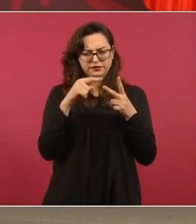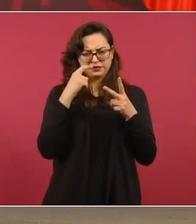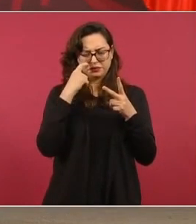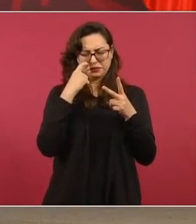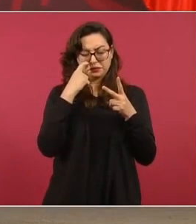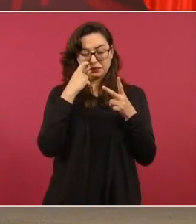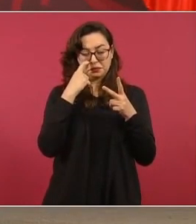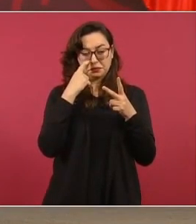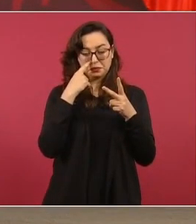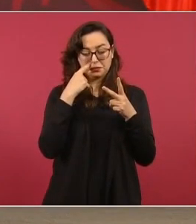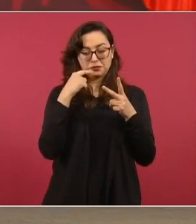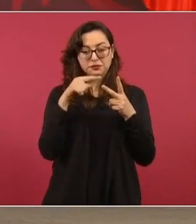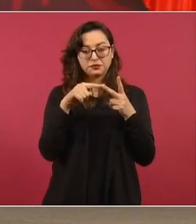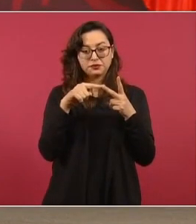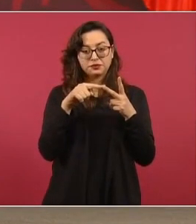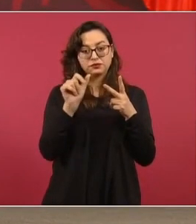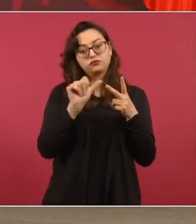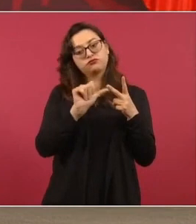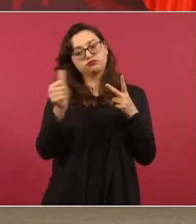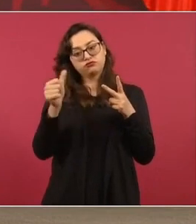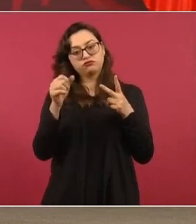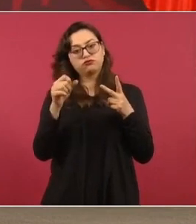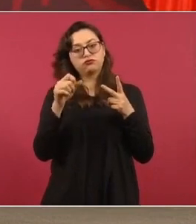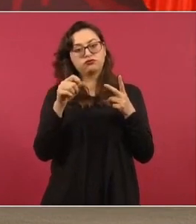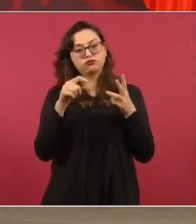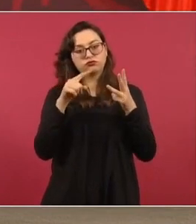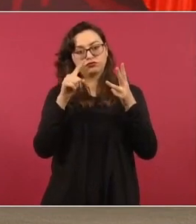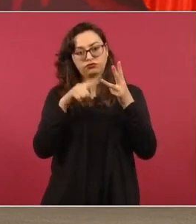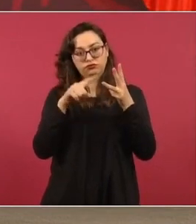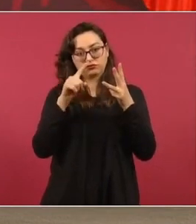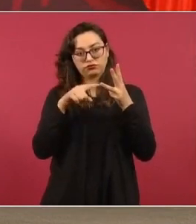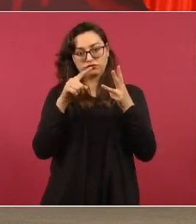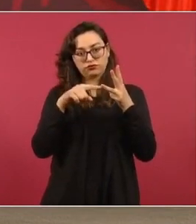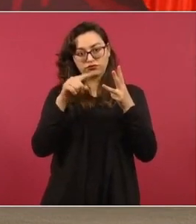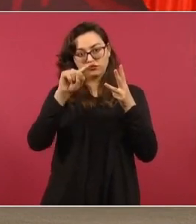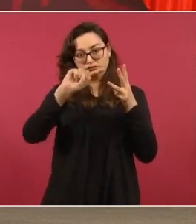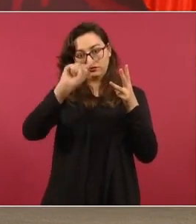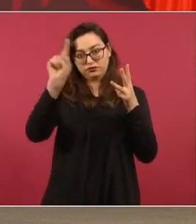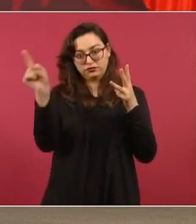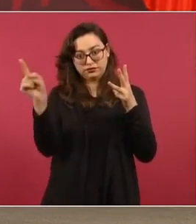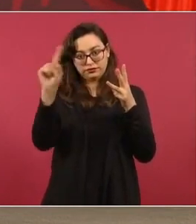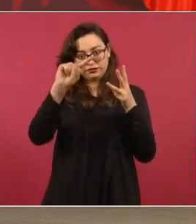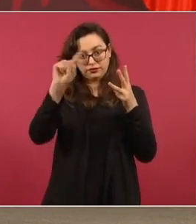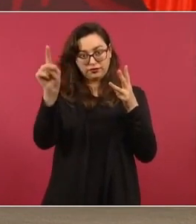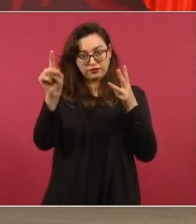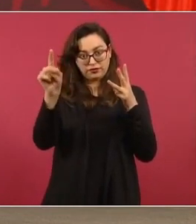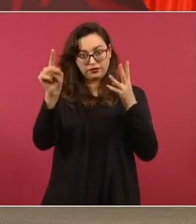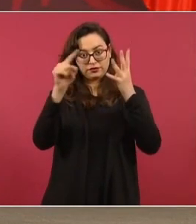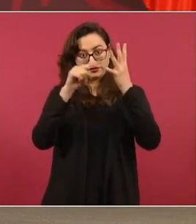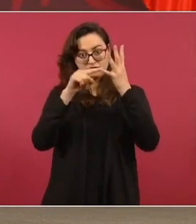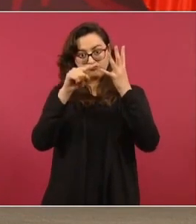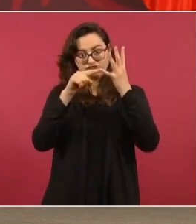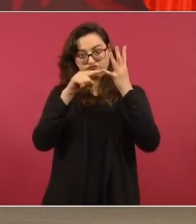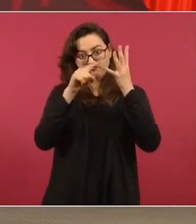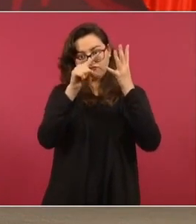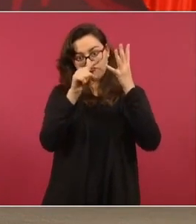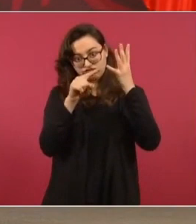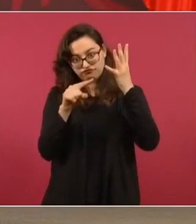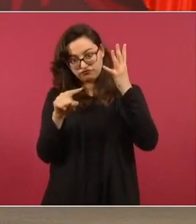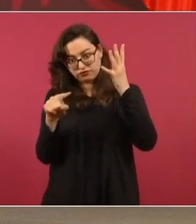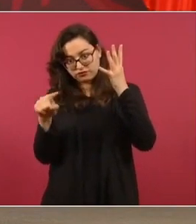Indi, que es otra empresa, hasta Izamal, y de aquí